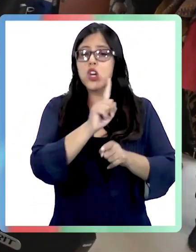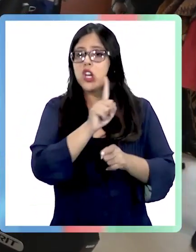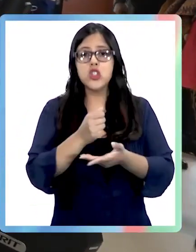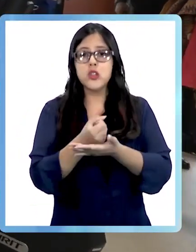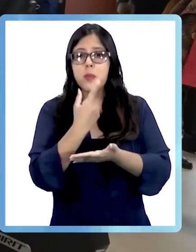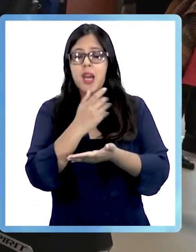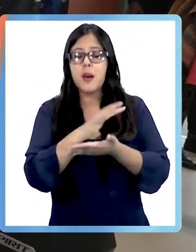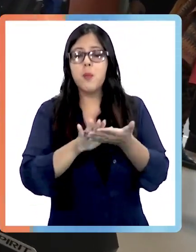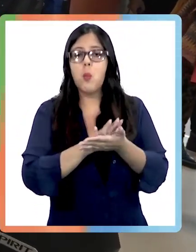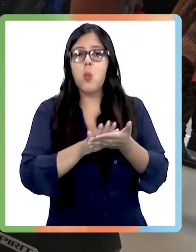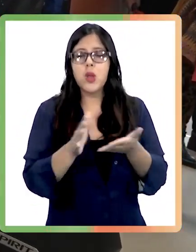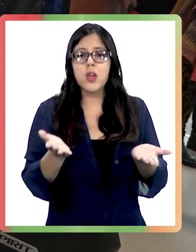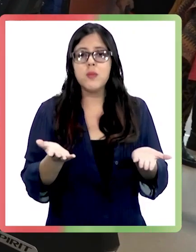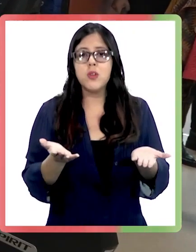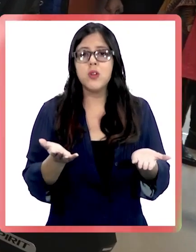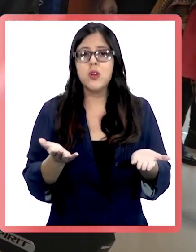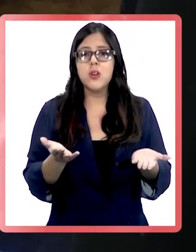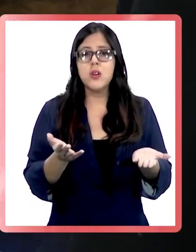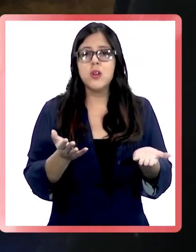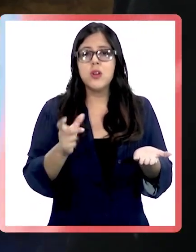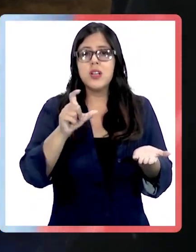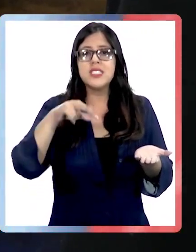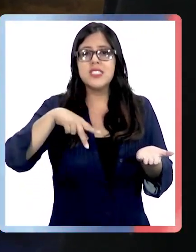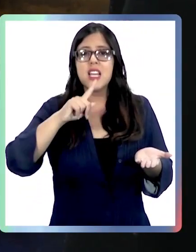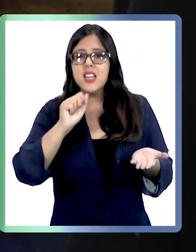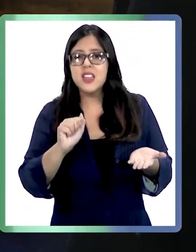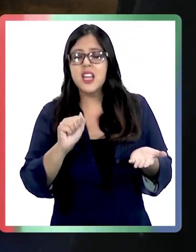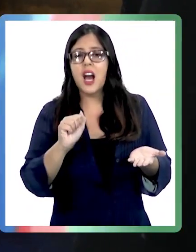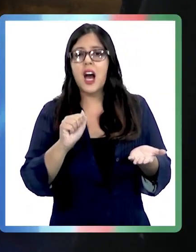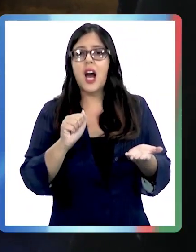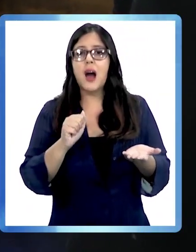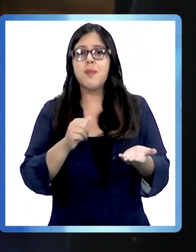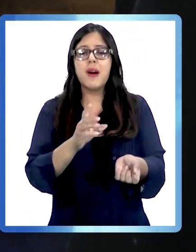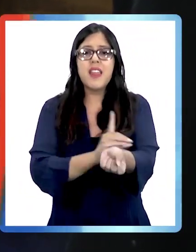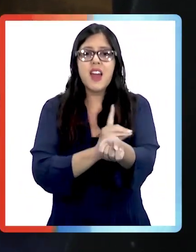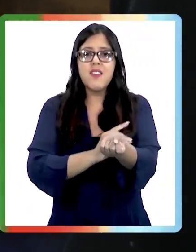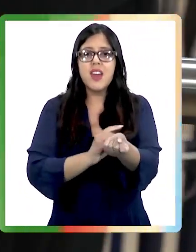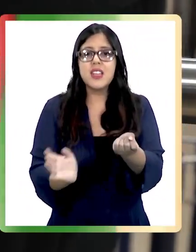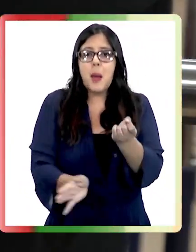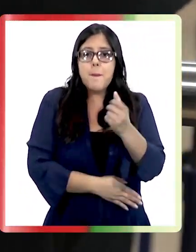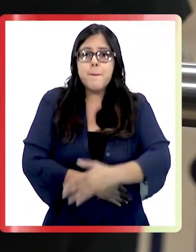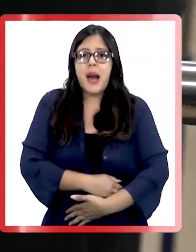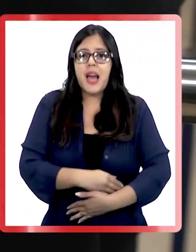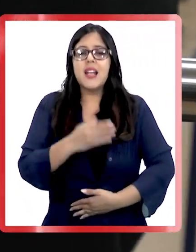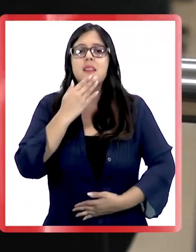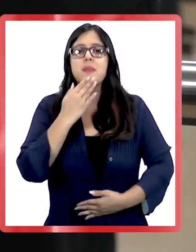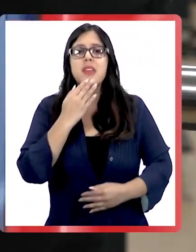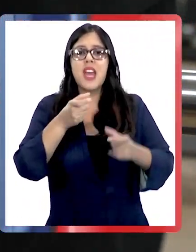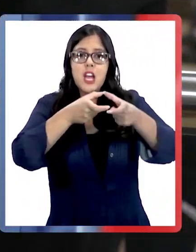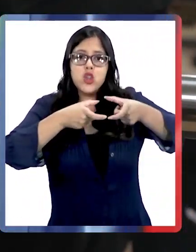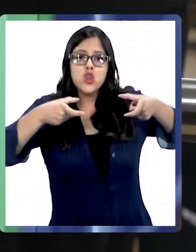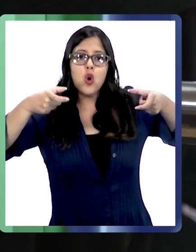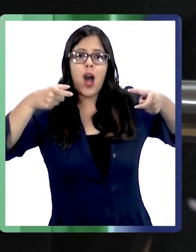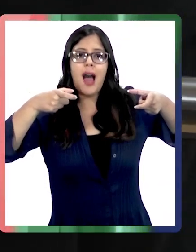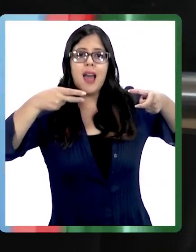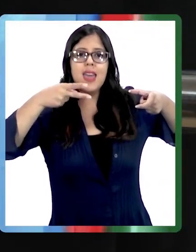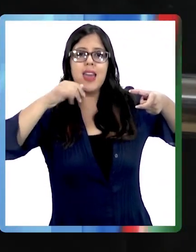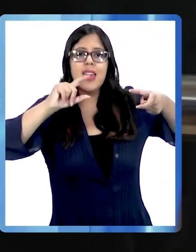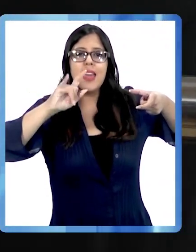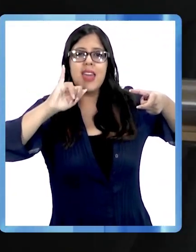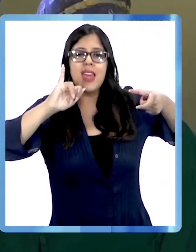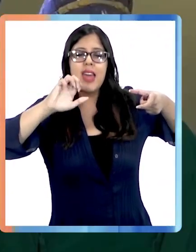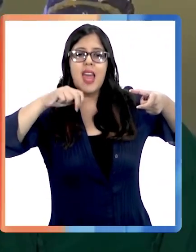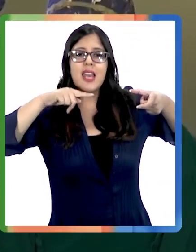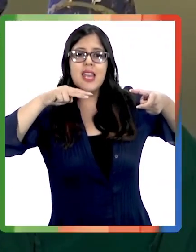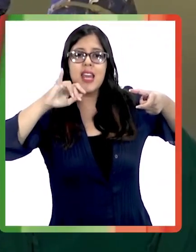no son medicamentos, como por ejemplo las cintas reactivas para la diabetes, algunos pañales, las toallas higiénicas, que también tienen